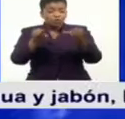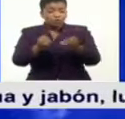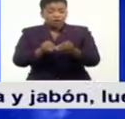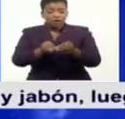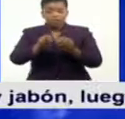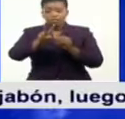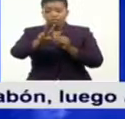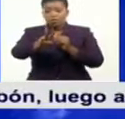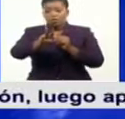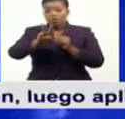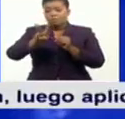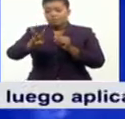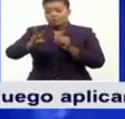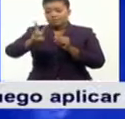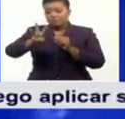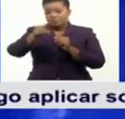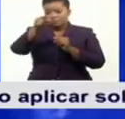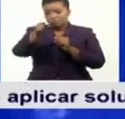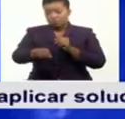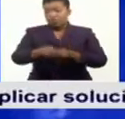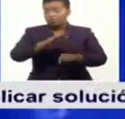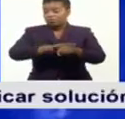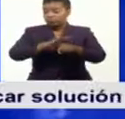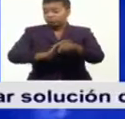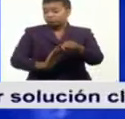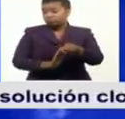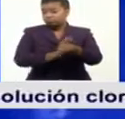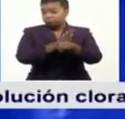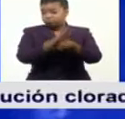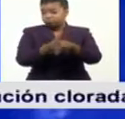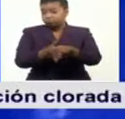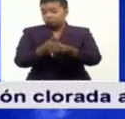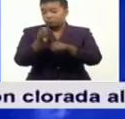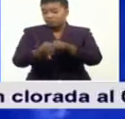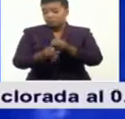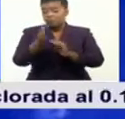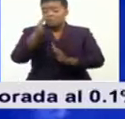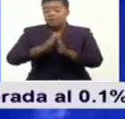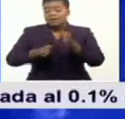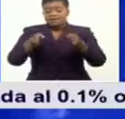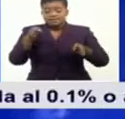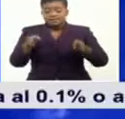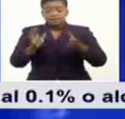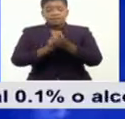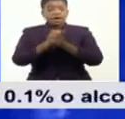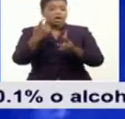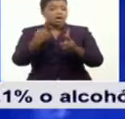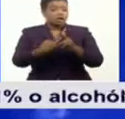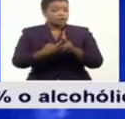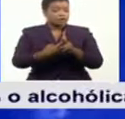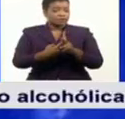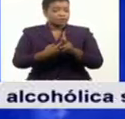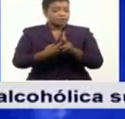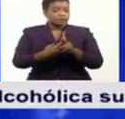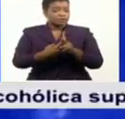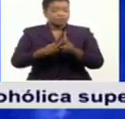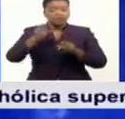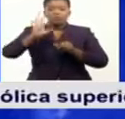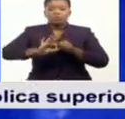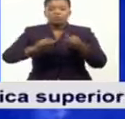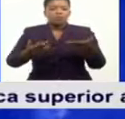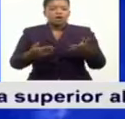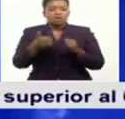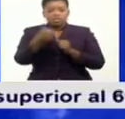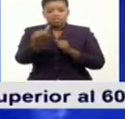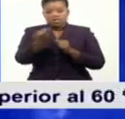223 personas con esta enfermedad en este mes, que también da un promedio de 10